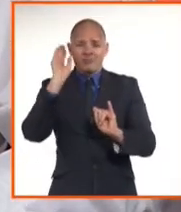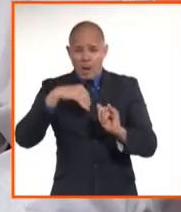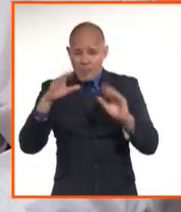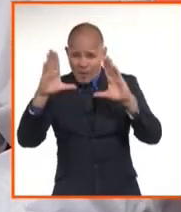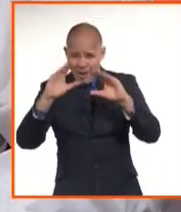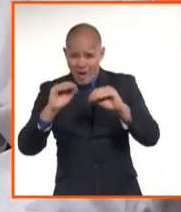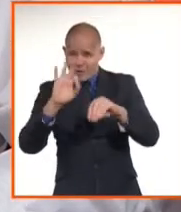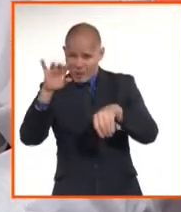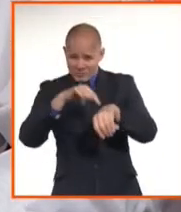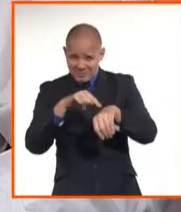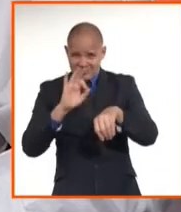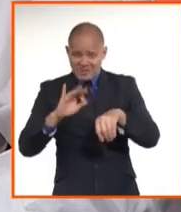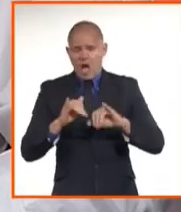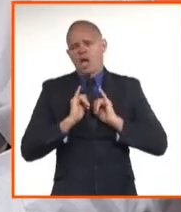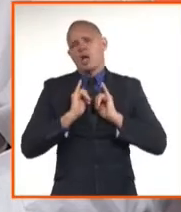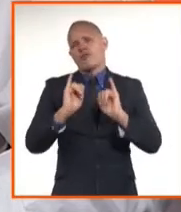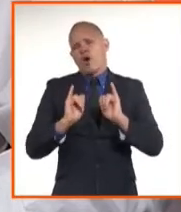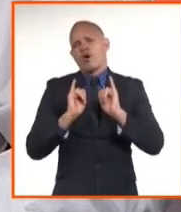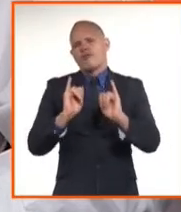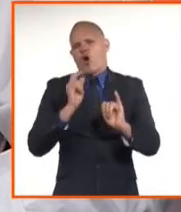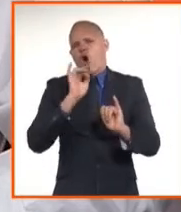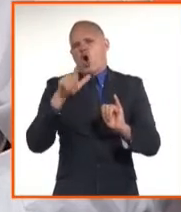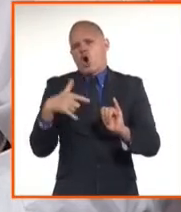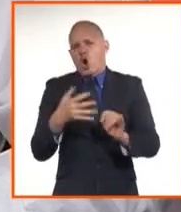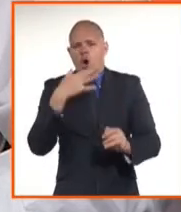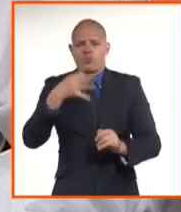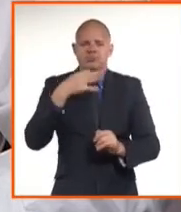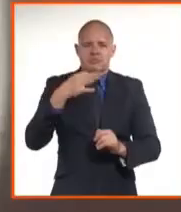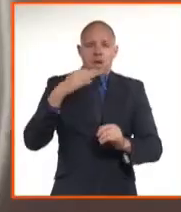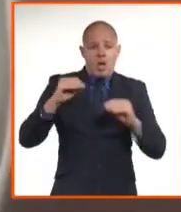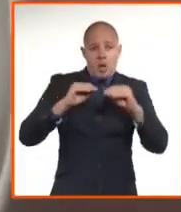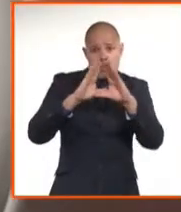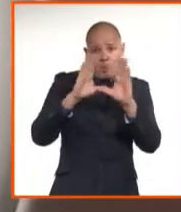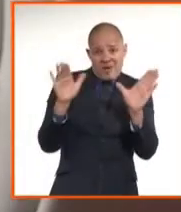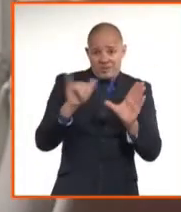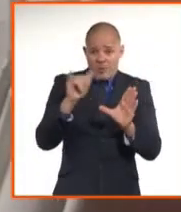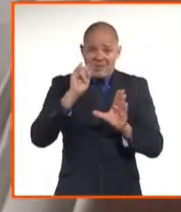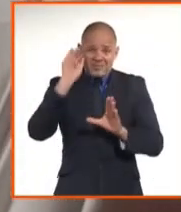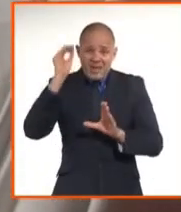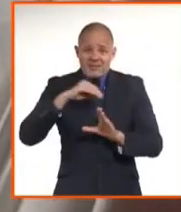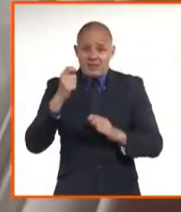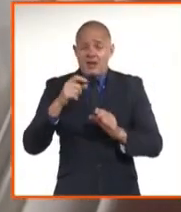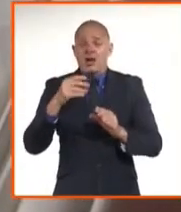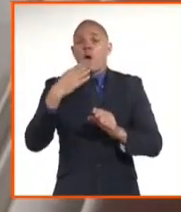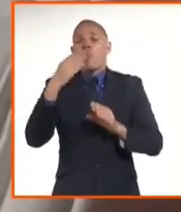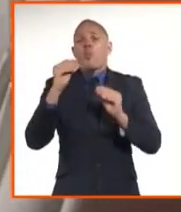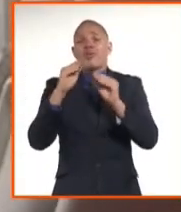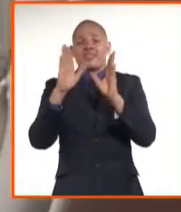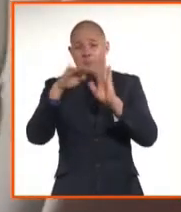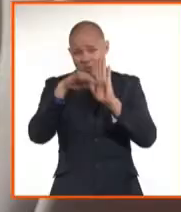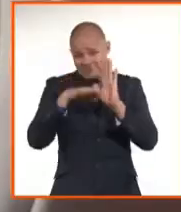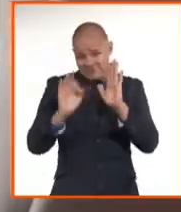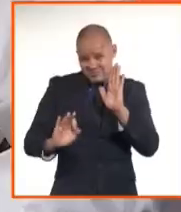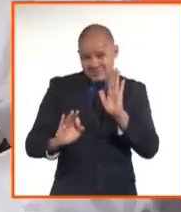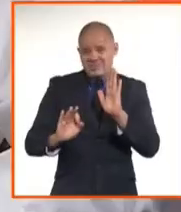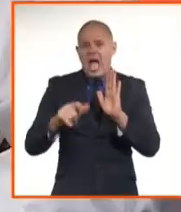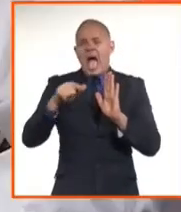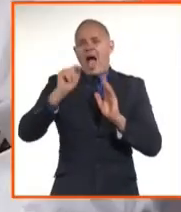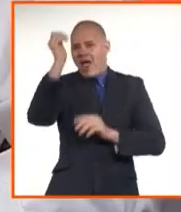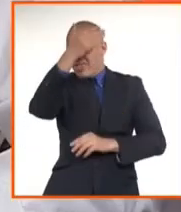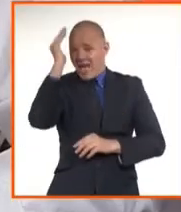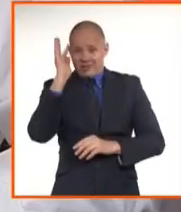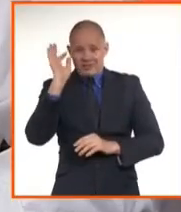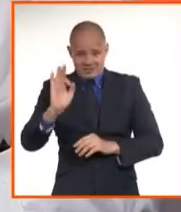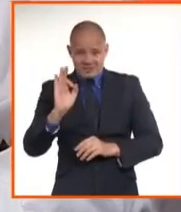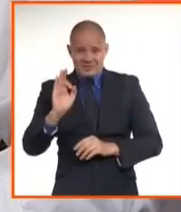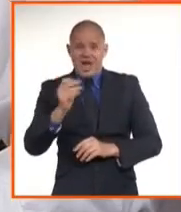que está teniendo la generación de electricidad. Todas las mañanas, Lazarito y Bernardo ahí. Lazarito y Bernardo dan información precisa